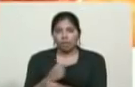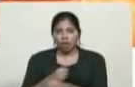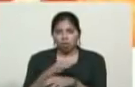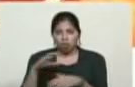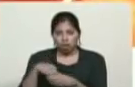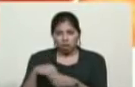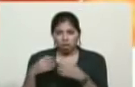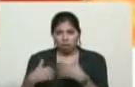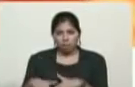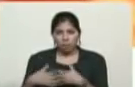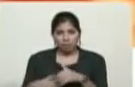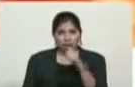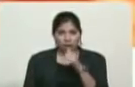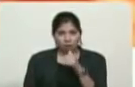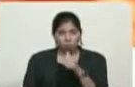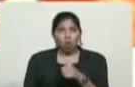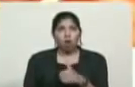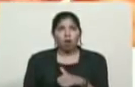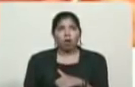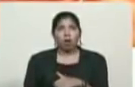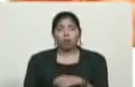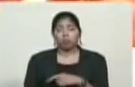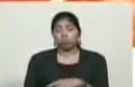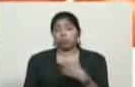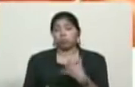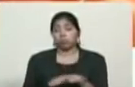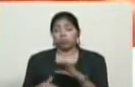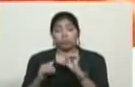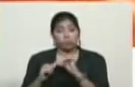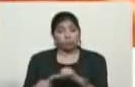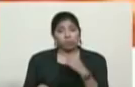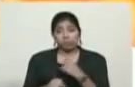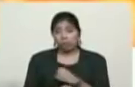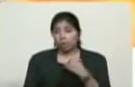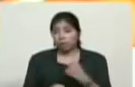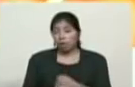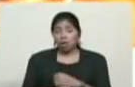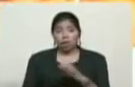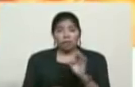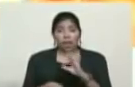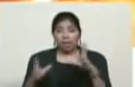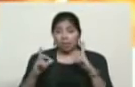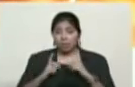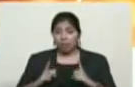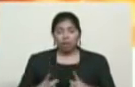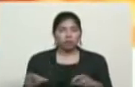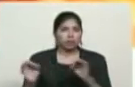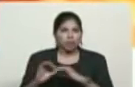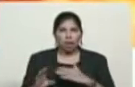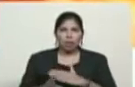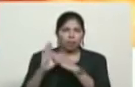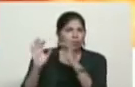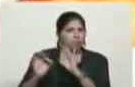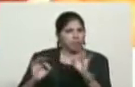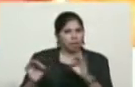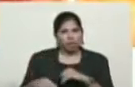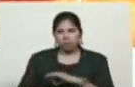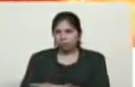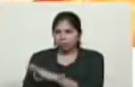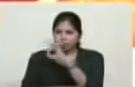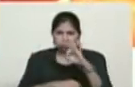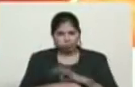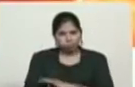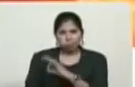interesa la mente y de manera ininterrumpida comprometida y sin distingo de cantidad de horas